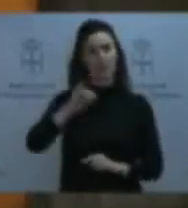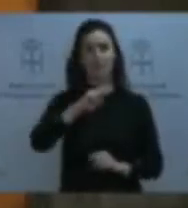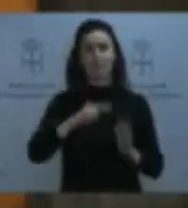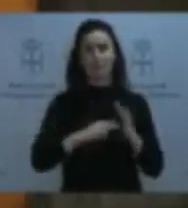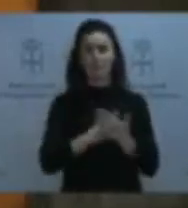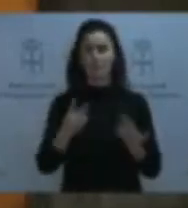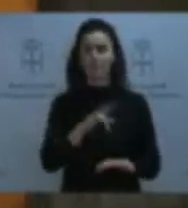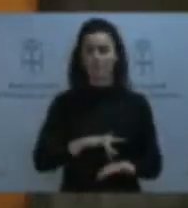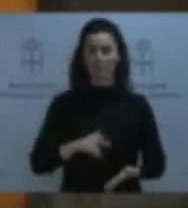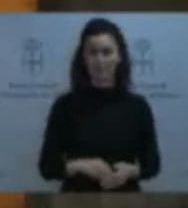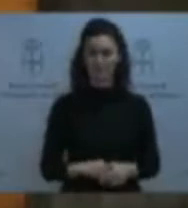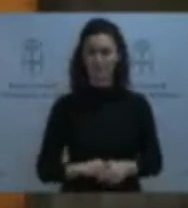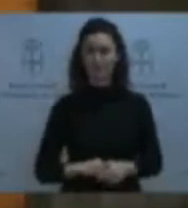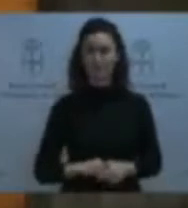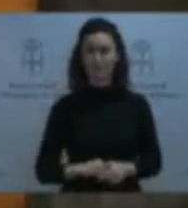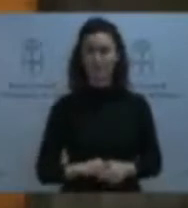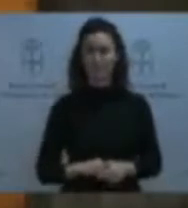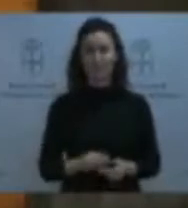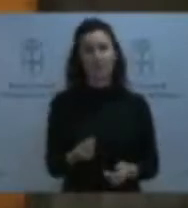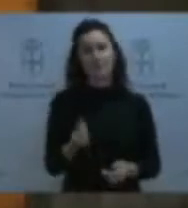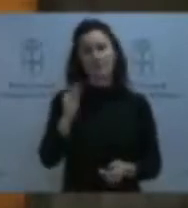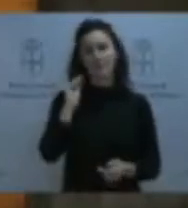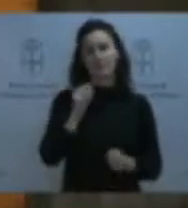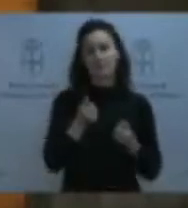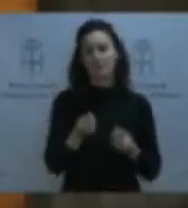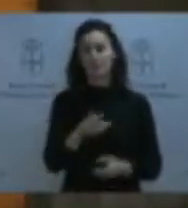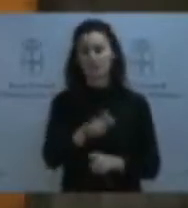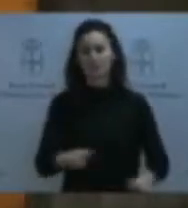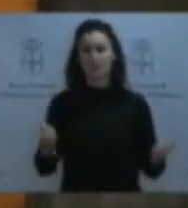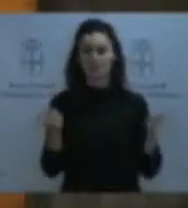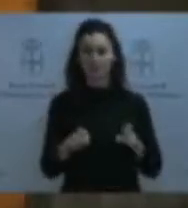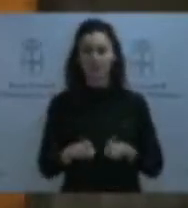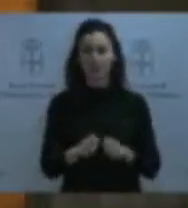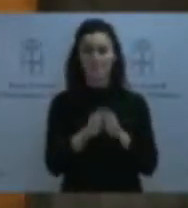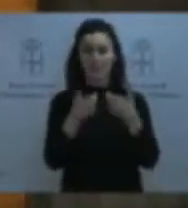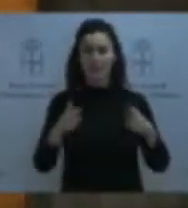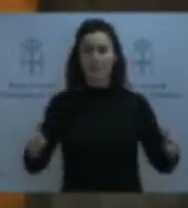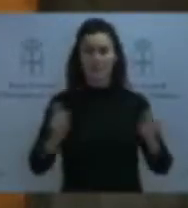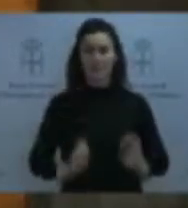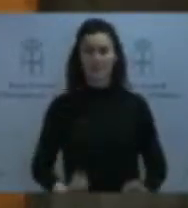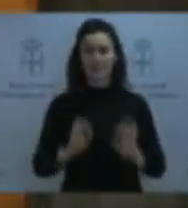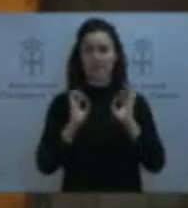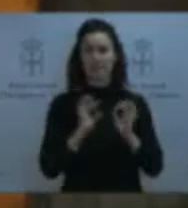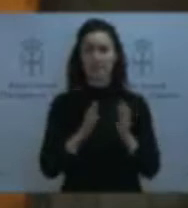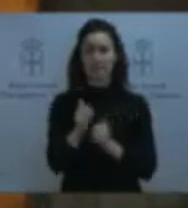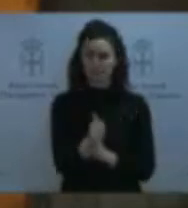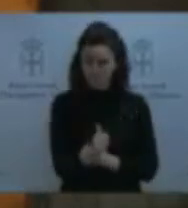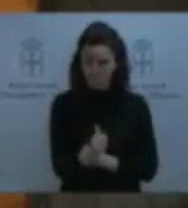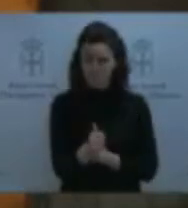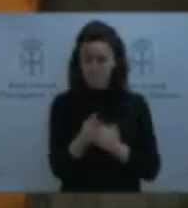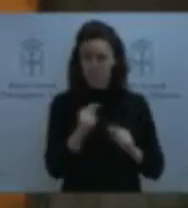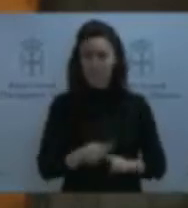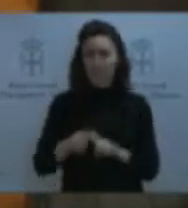incrementar el número de pacientes citados en la consulta de casos especiales y preferentes, que tienen una media, unos tiempos de respuesta